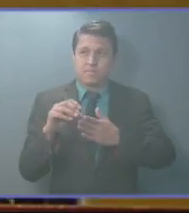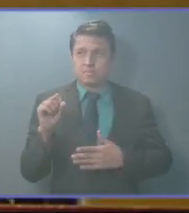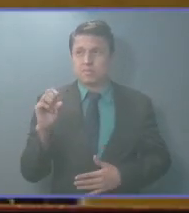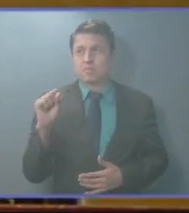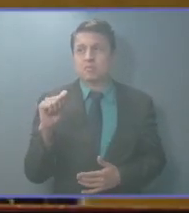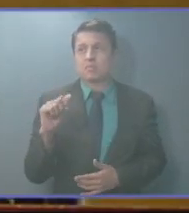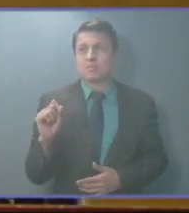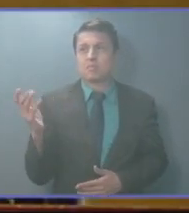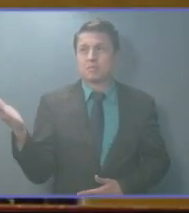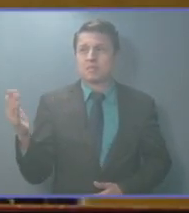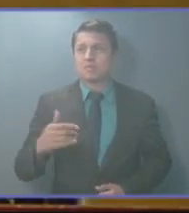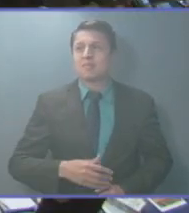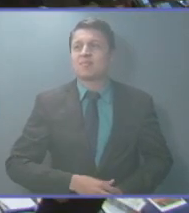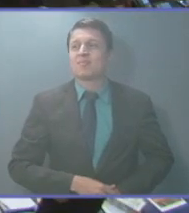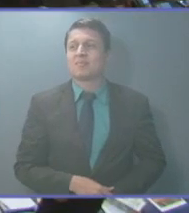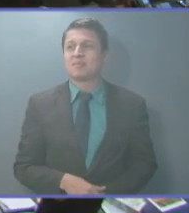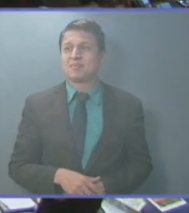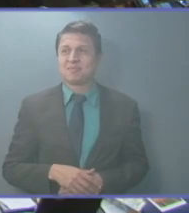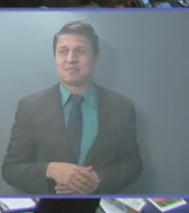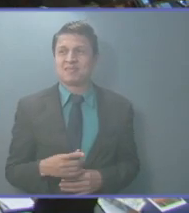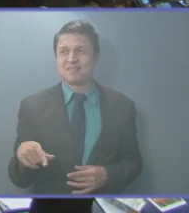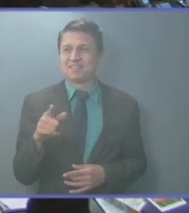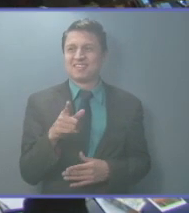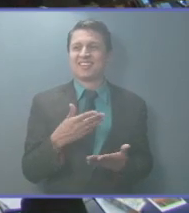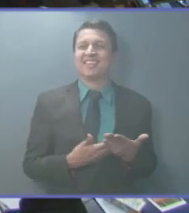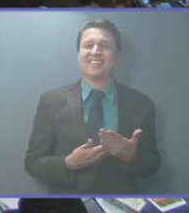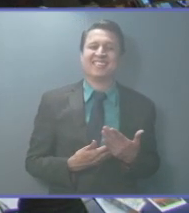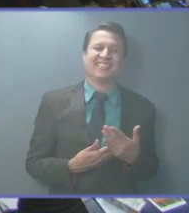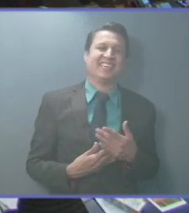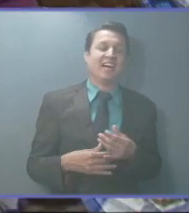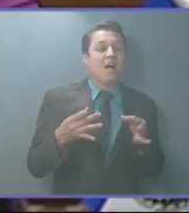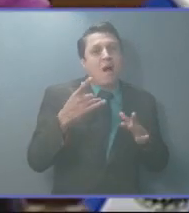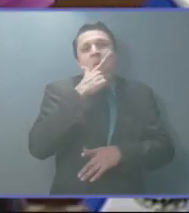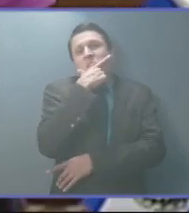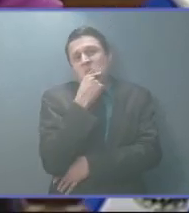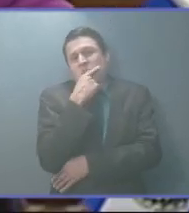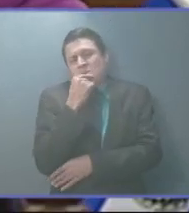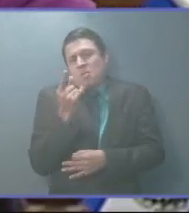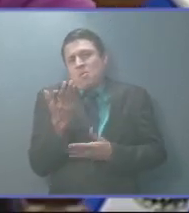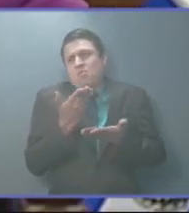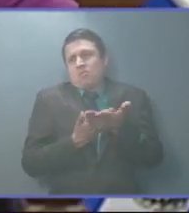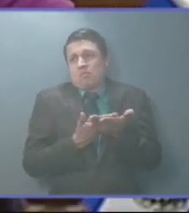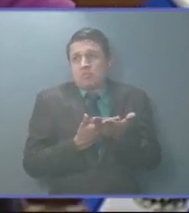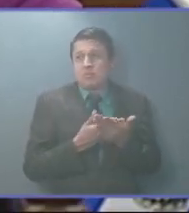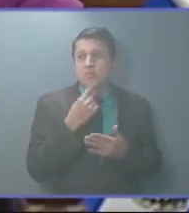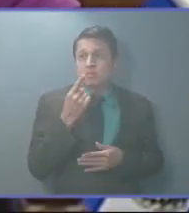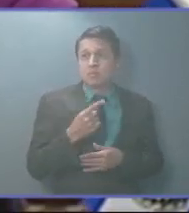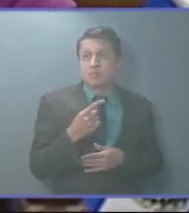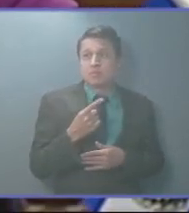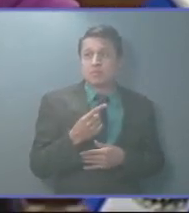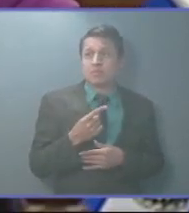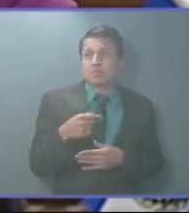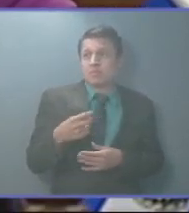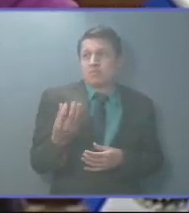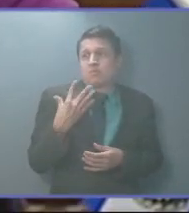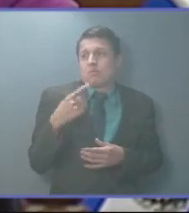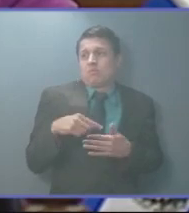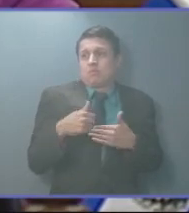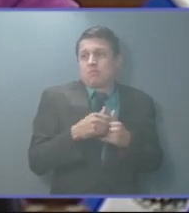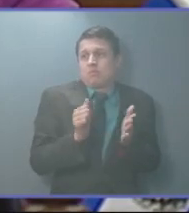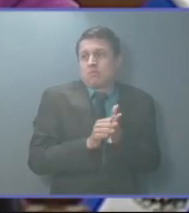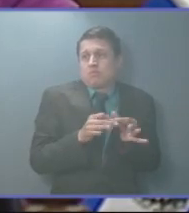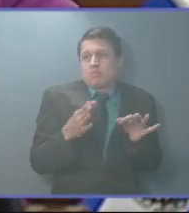sosa tiene la palabra interesante lo planteado porque entonces si había una orden ha llegado aquí en el pleno en